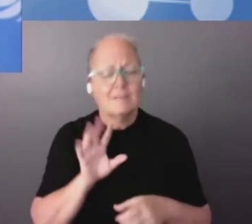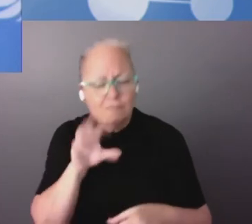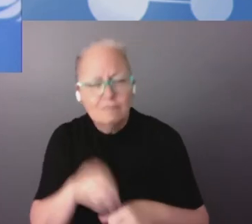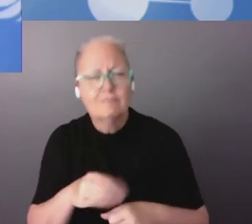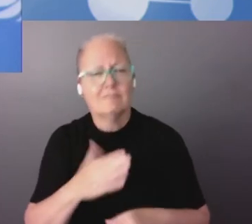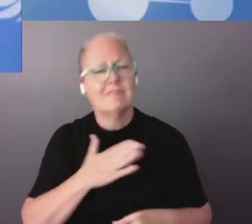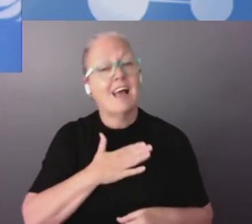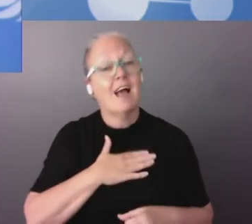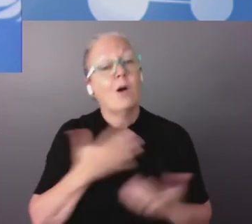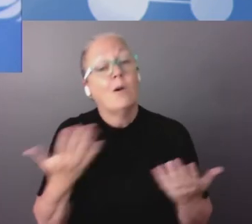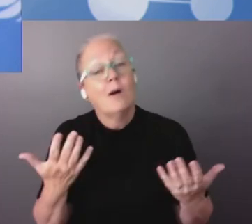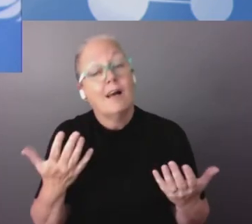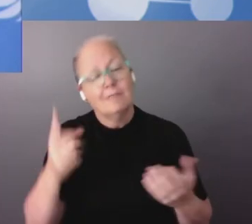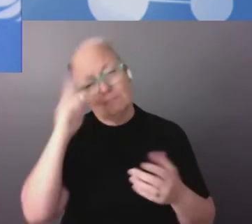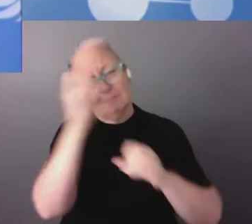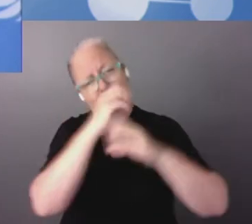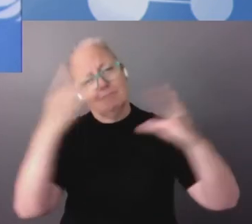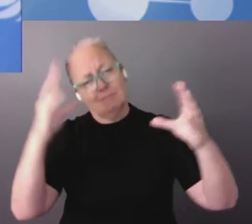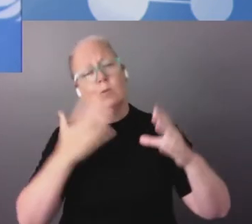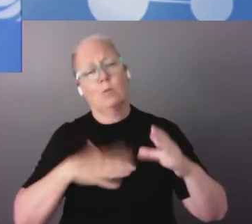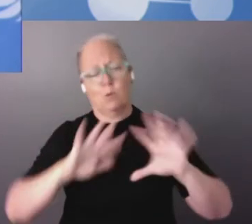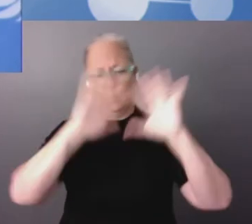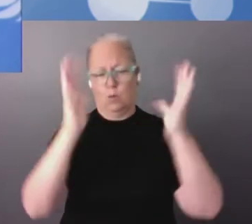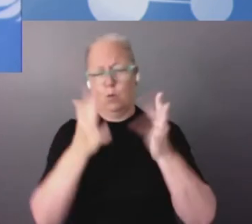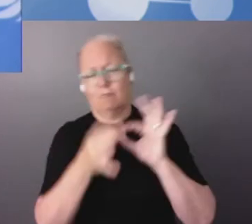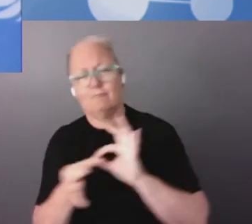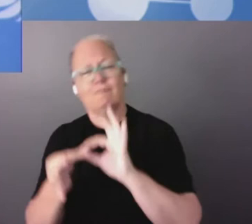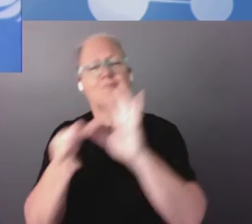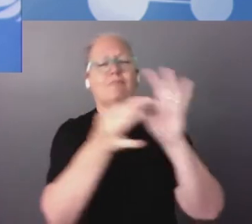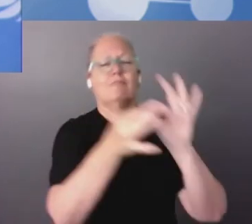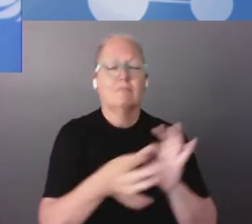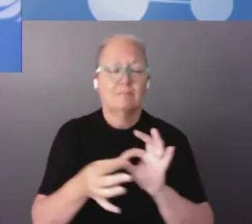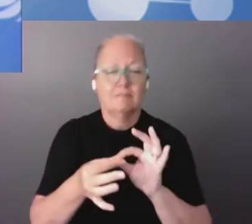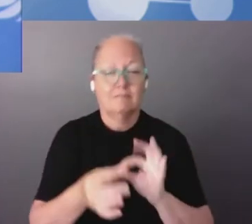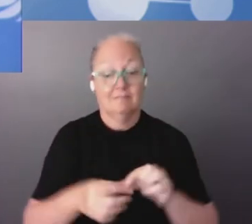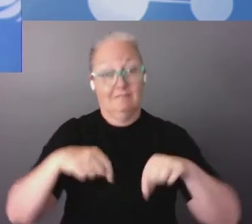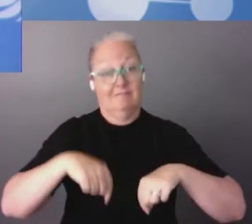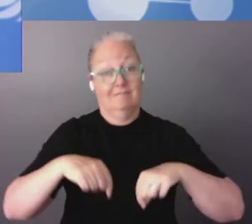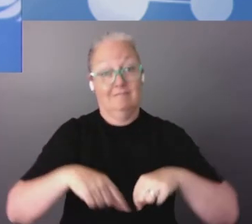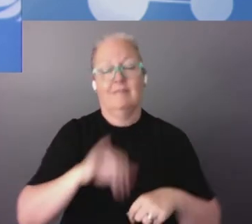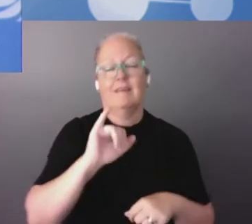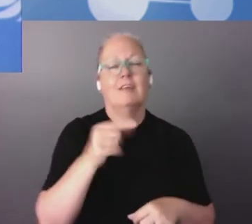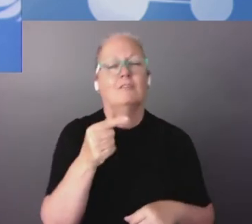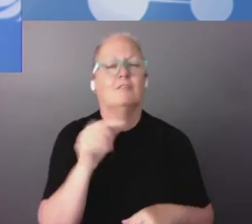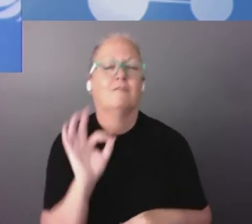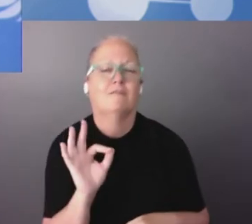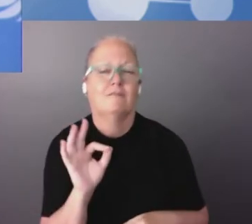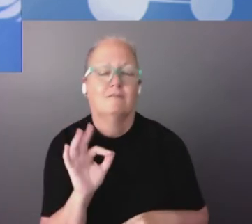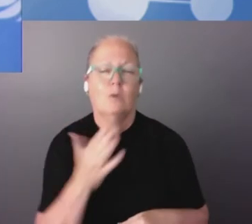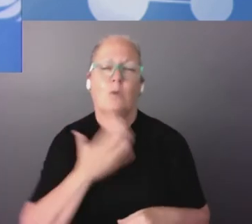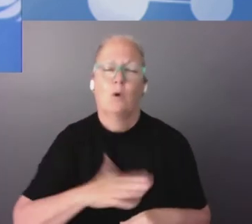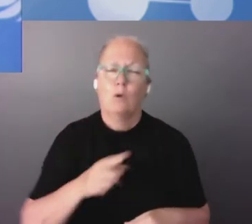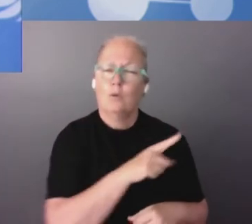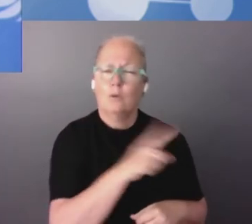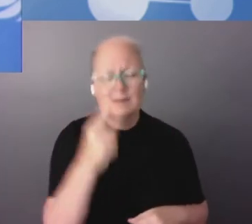asociación, porque es al mismo tiempo el 100 aniversario de la membresía de Polonia